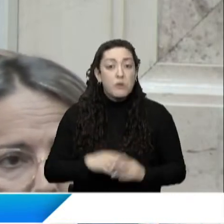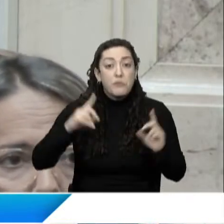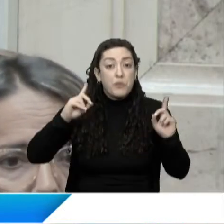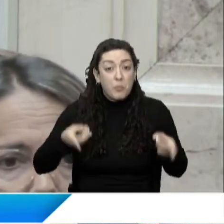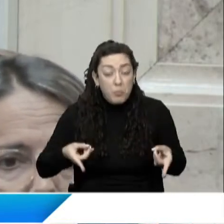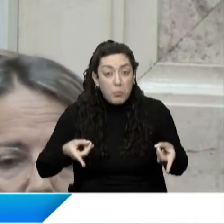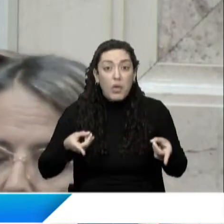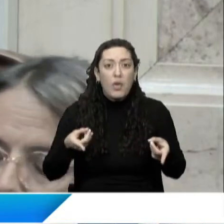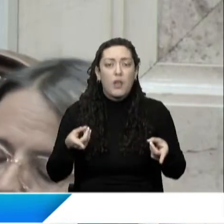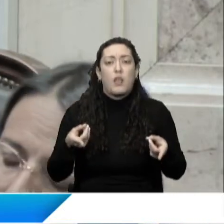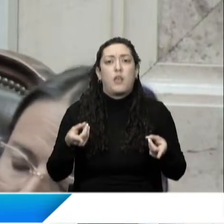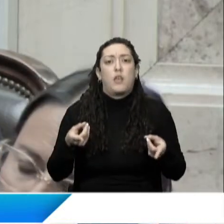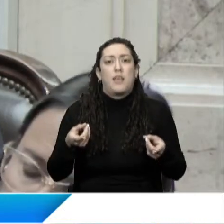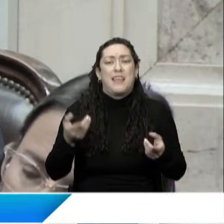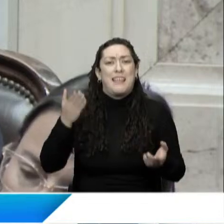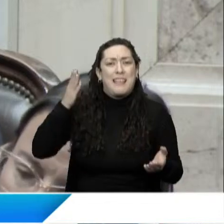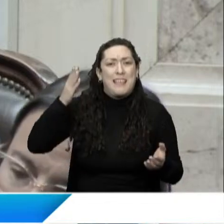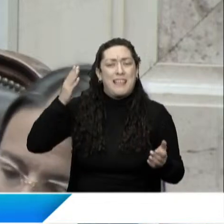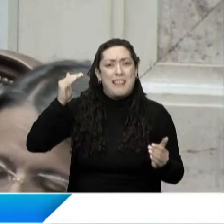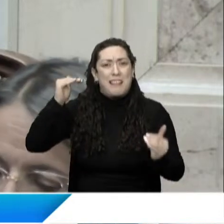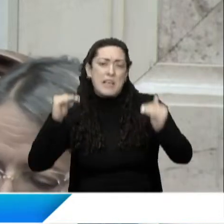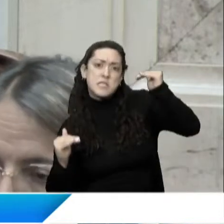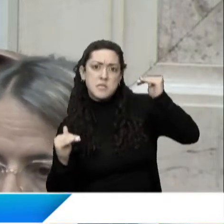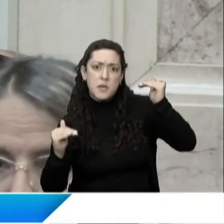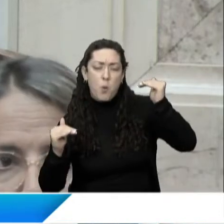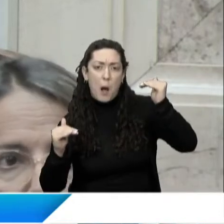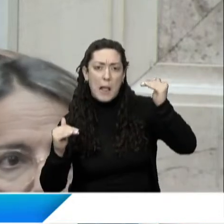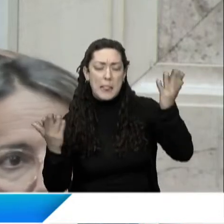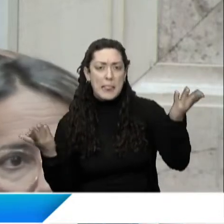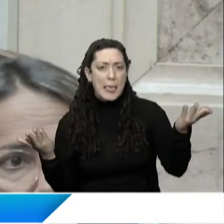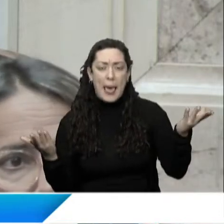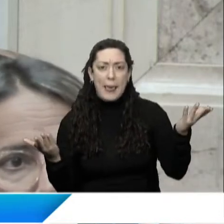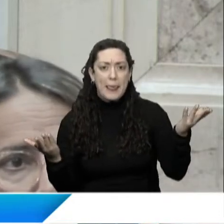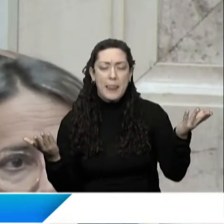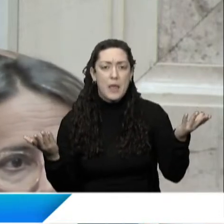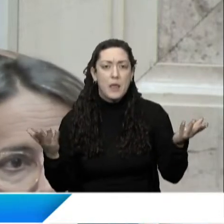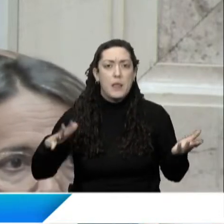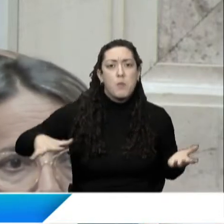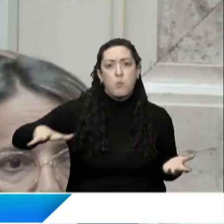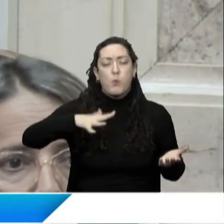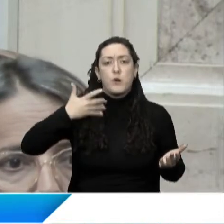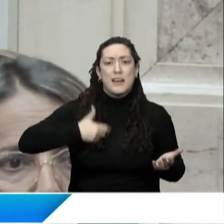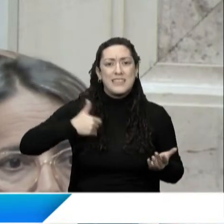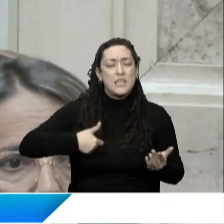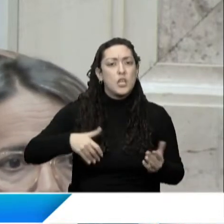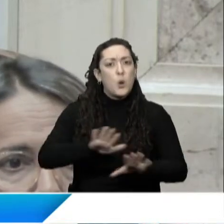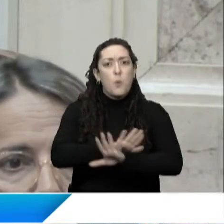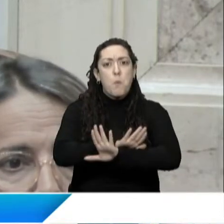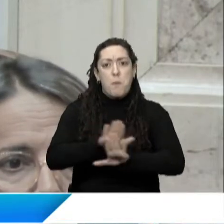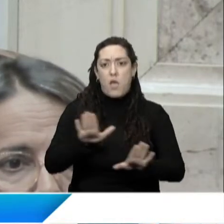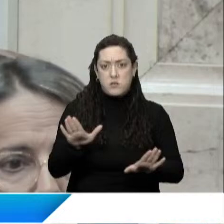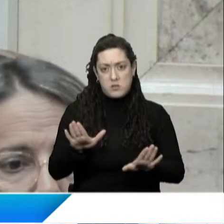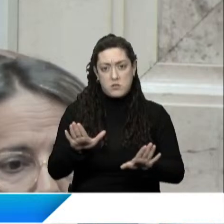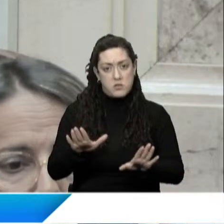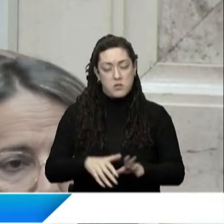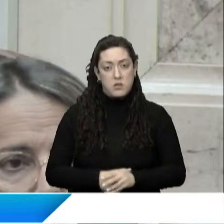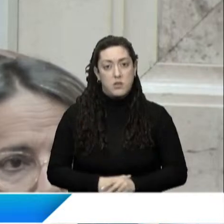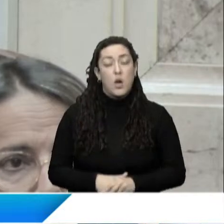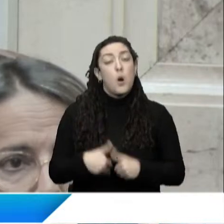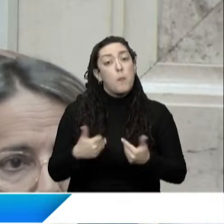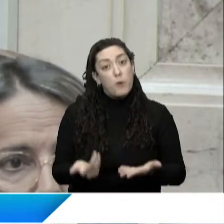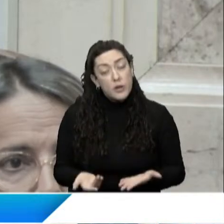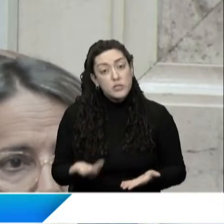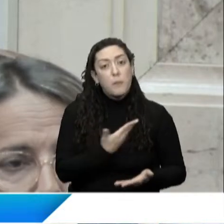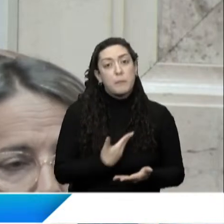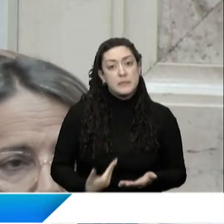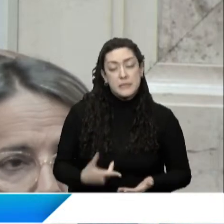romper con la creciente desigualdad que se vive en el seno del pueblo argentino. Por eso me parece que el